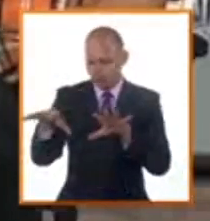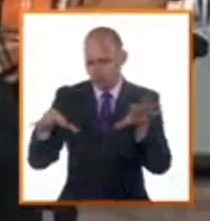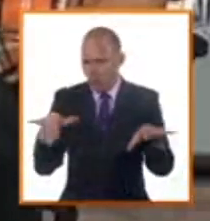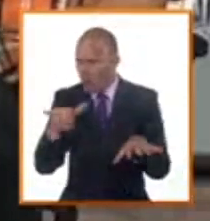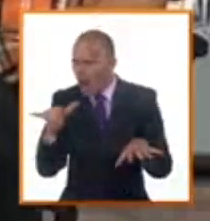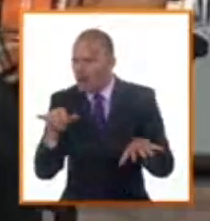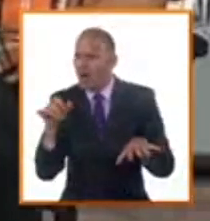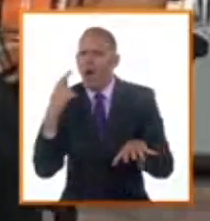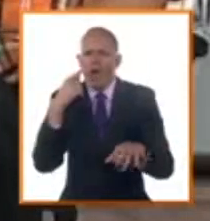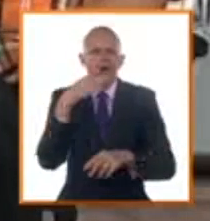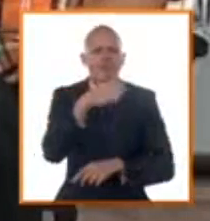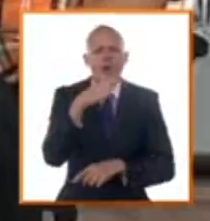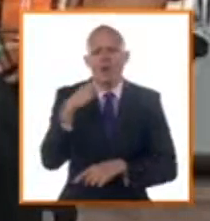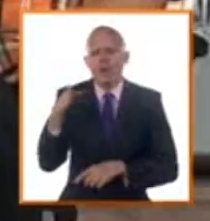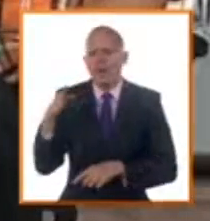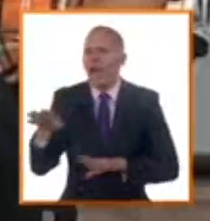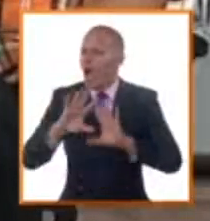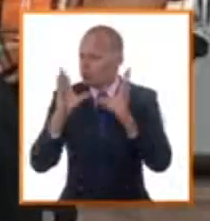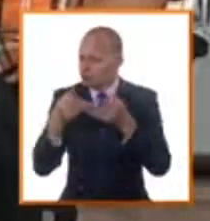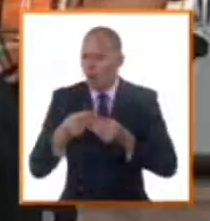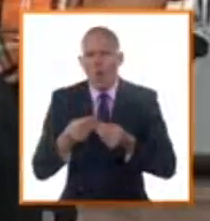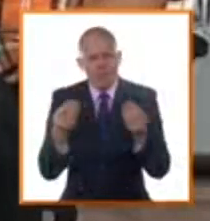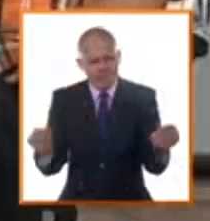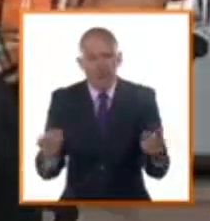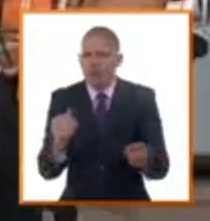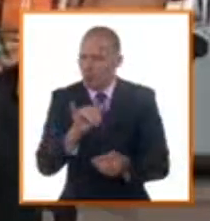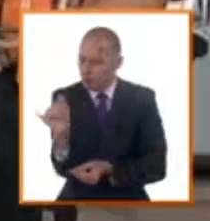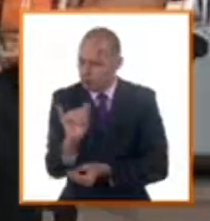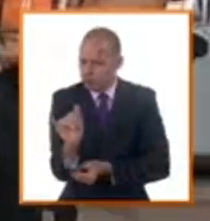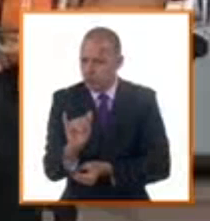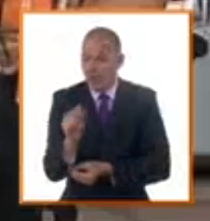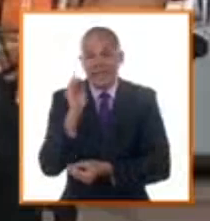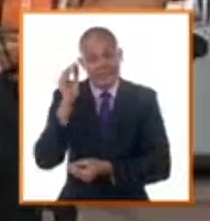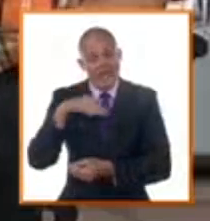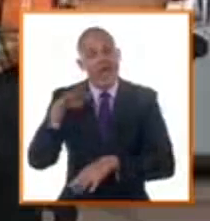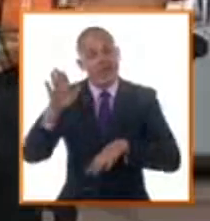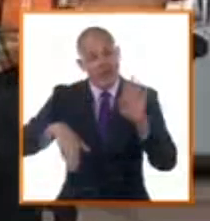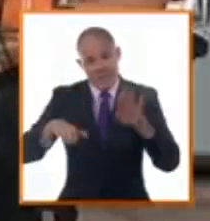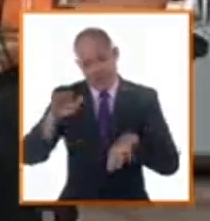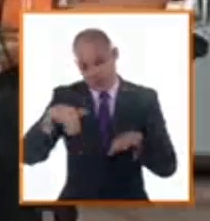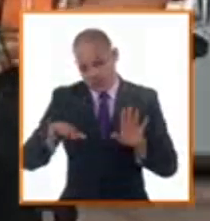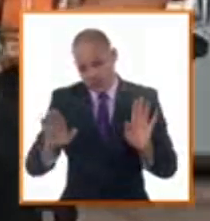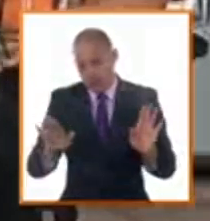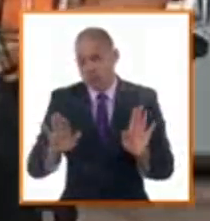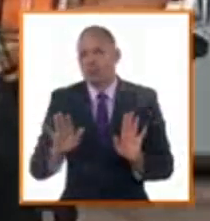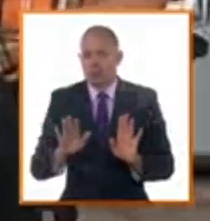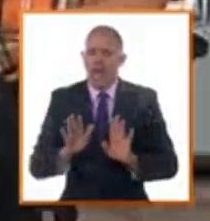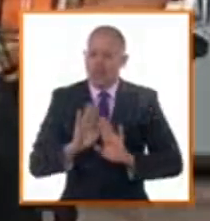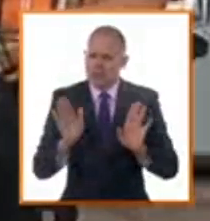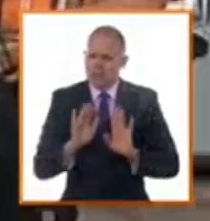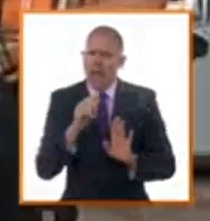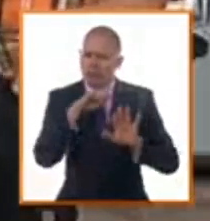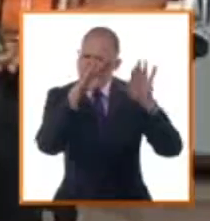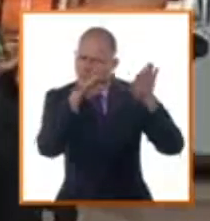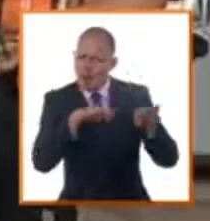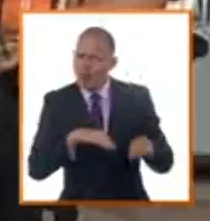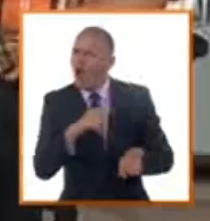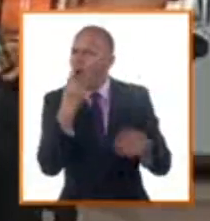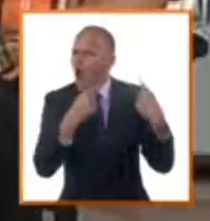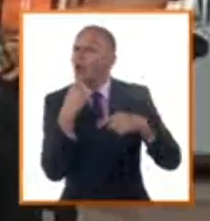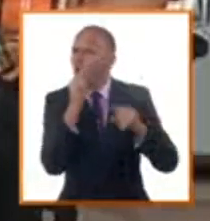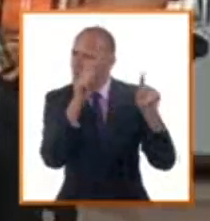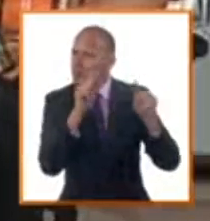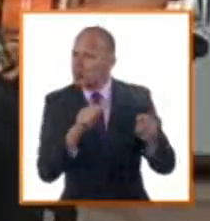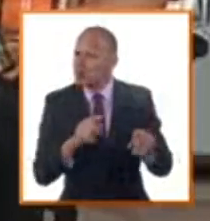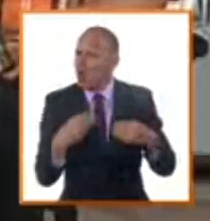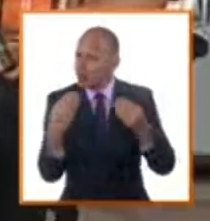los territorios tendrán una respuesta enmarcada también en la situación actual que presenta nuestro país, pero hay respuesta de recursos paulatinamente para